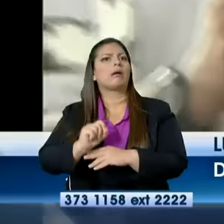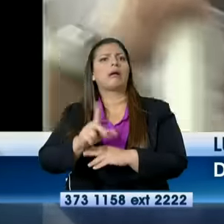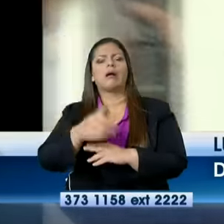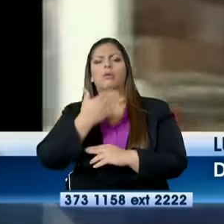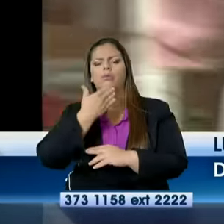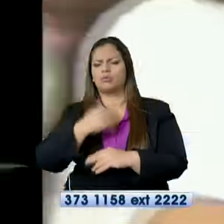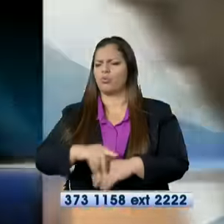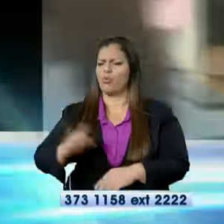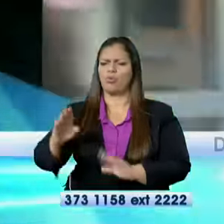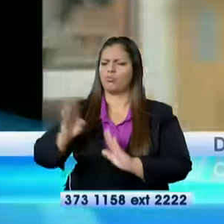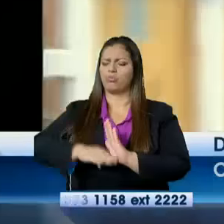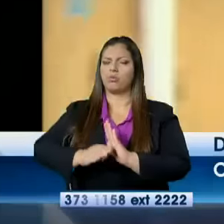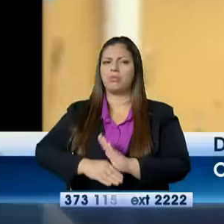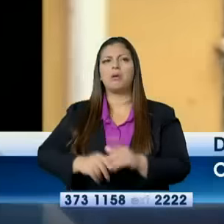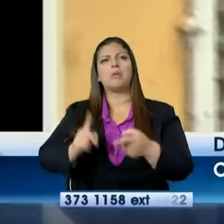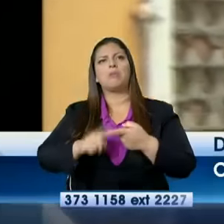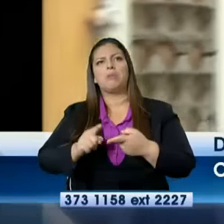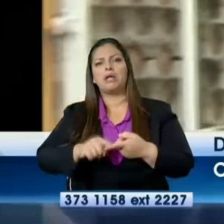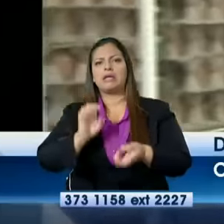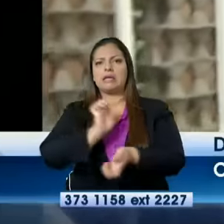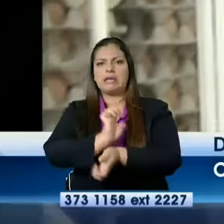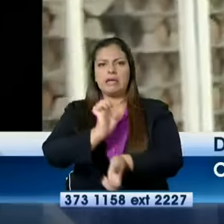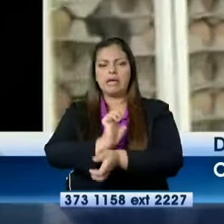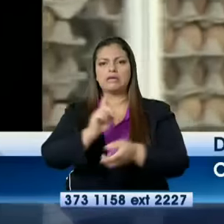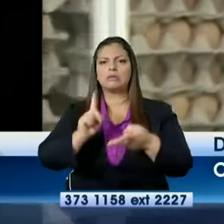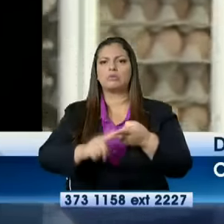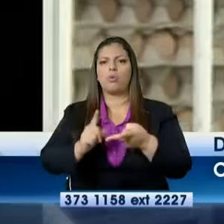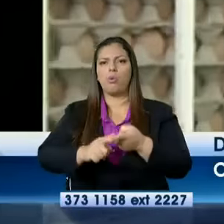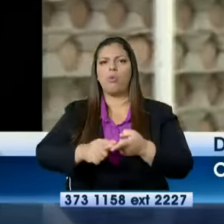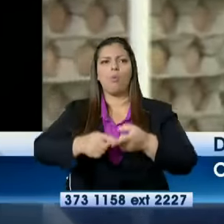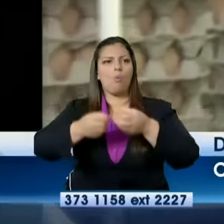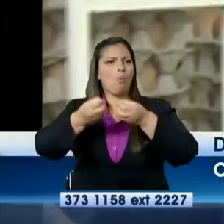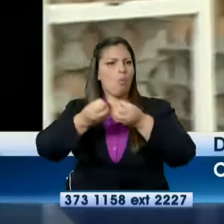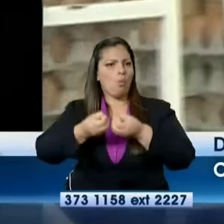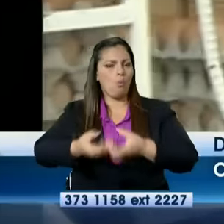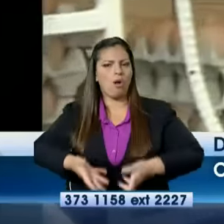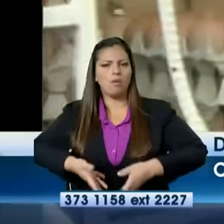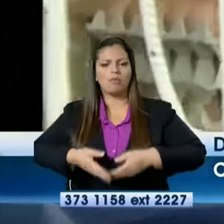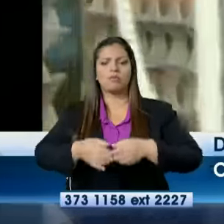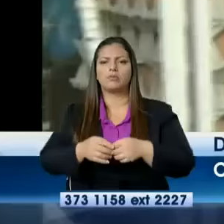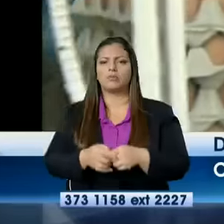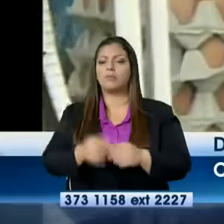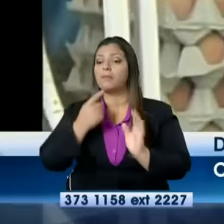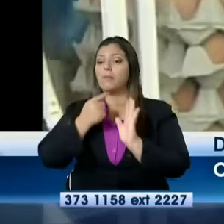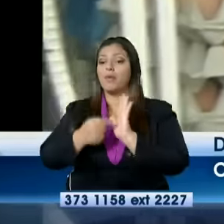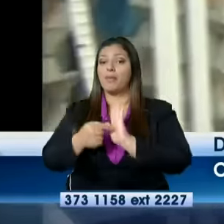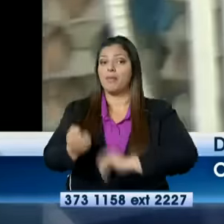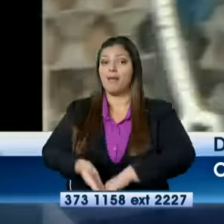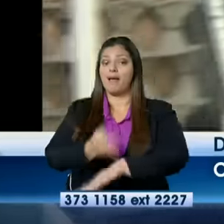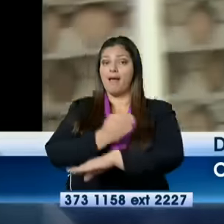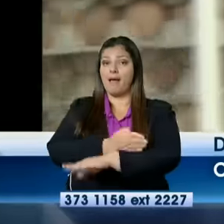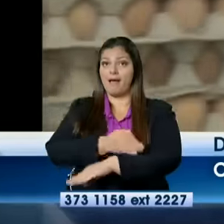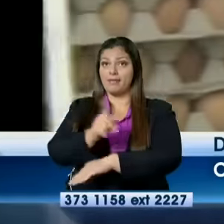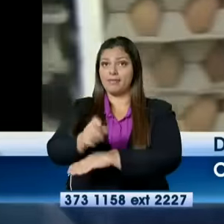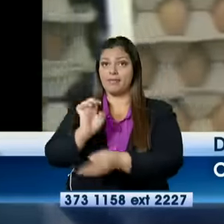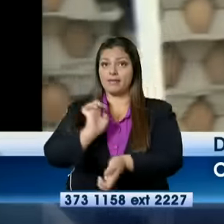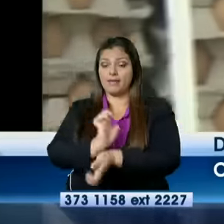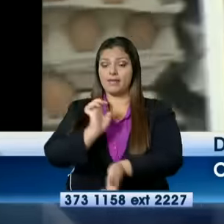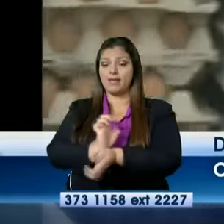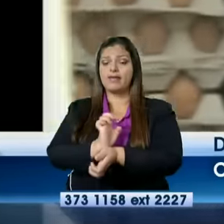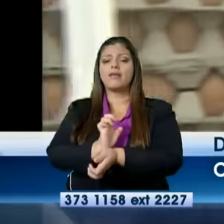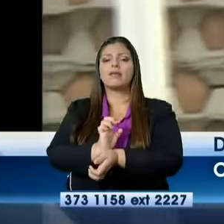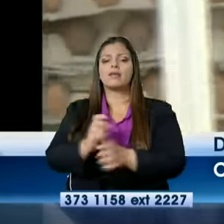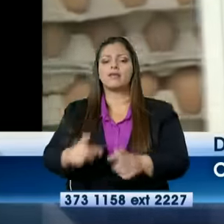bajado. Denos un ejemplo. ¿El queso, la libra, cuánto costaba antes y ahora? $3. $2.80, $2.50, ahorita